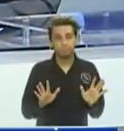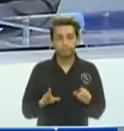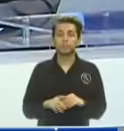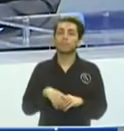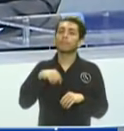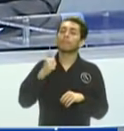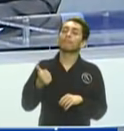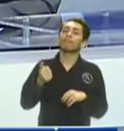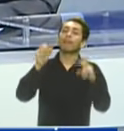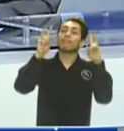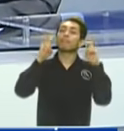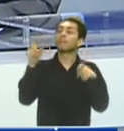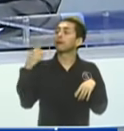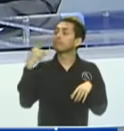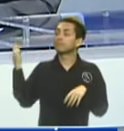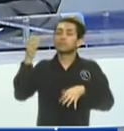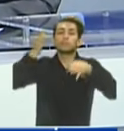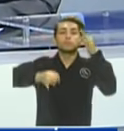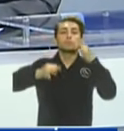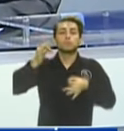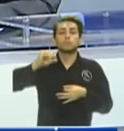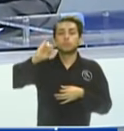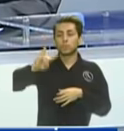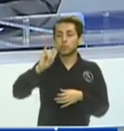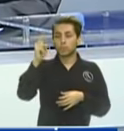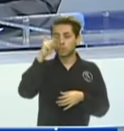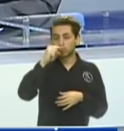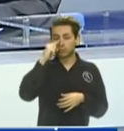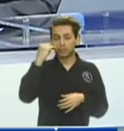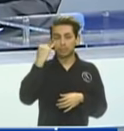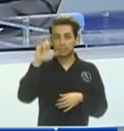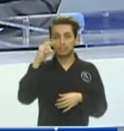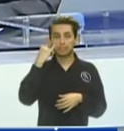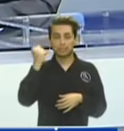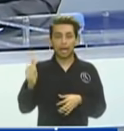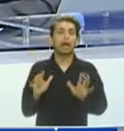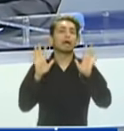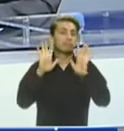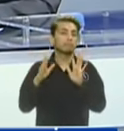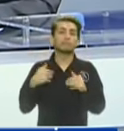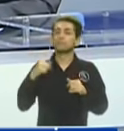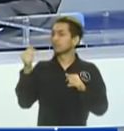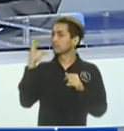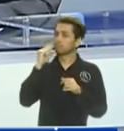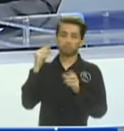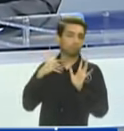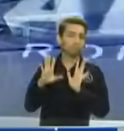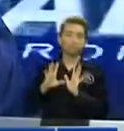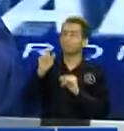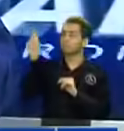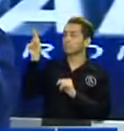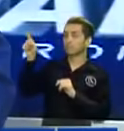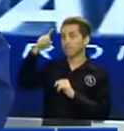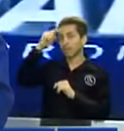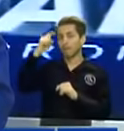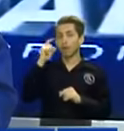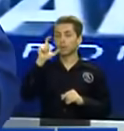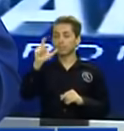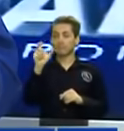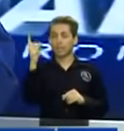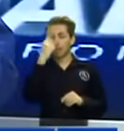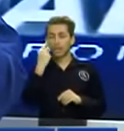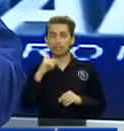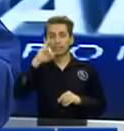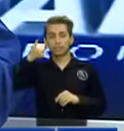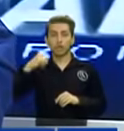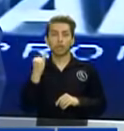de la justicia. De la justicia. Mm-hmm. Ahí es, el tema es de la Corte Suprema de Justicia. No, eso es un organismo del Estado, yo